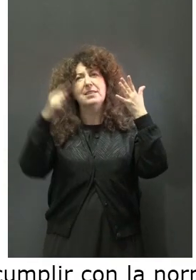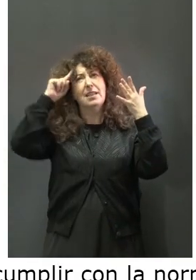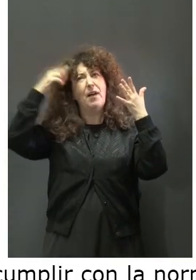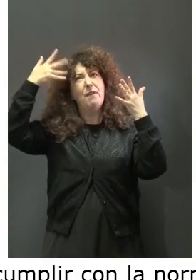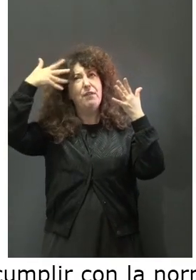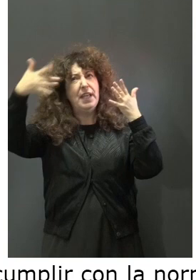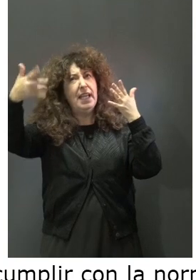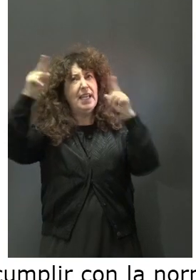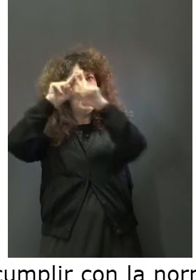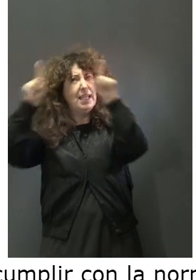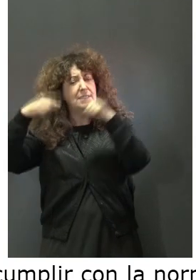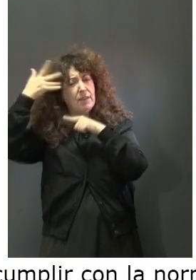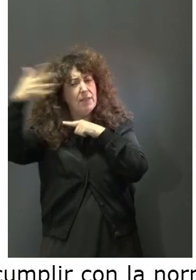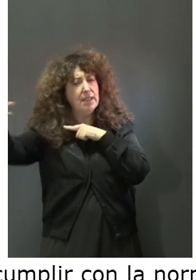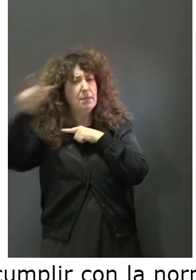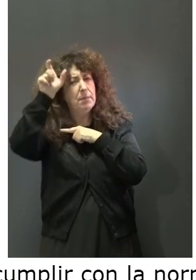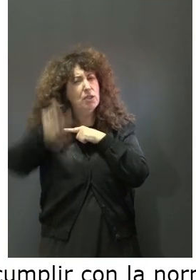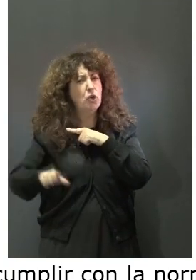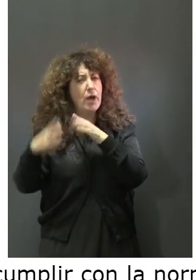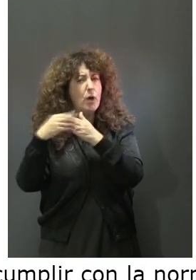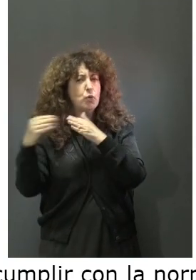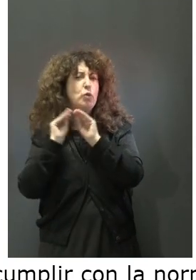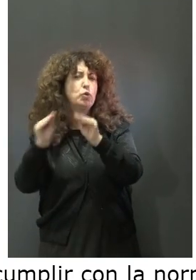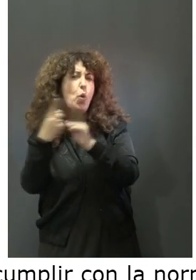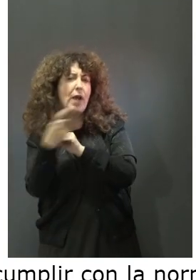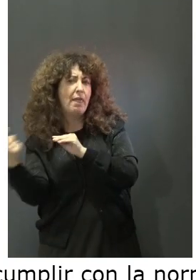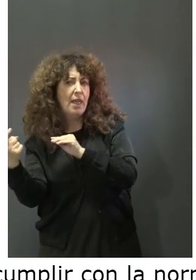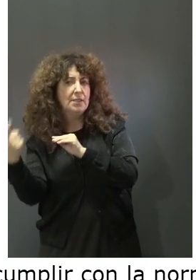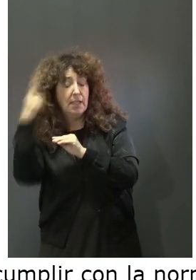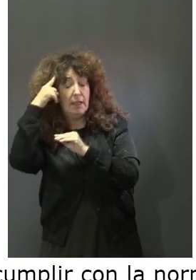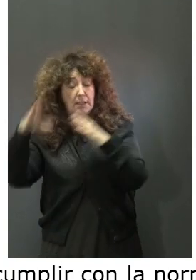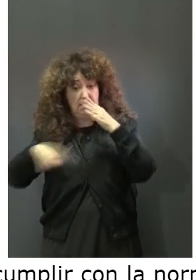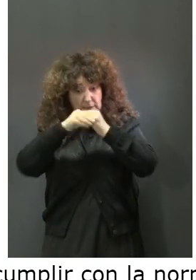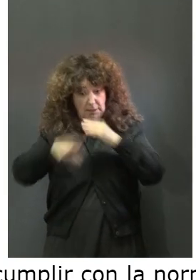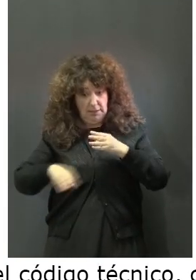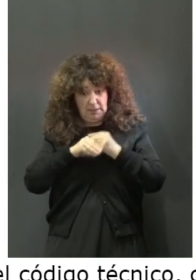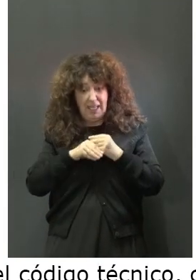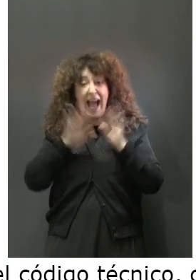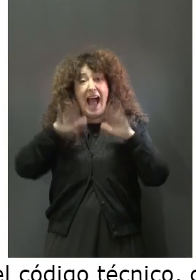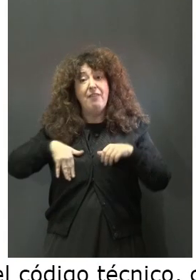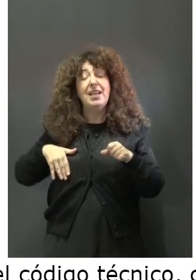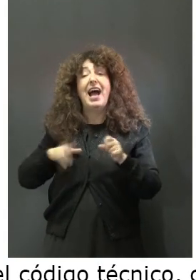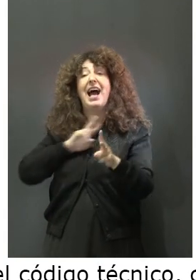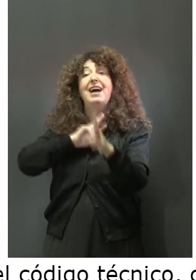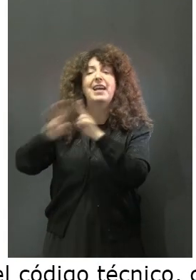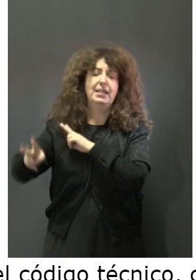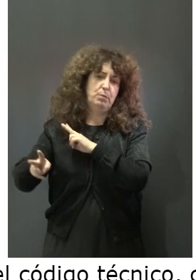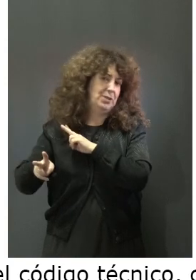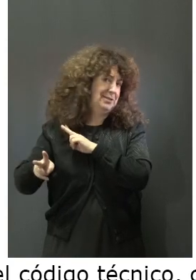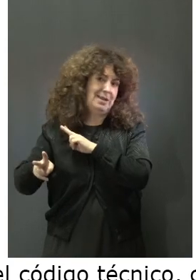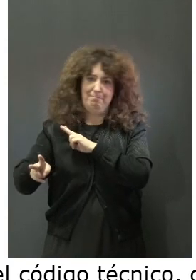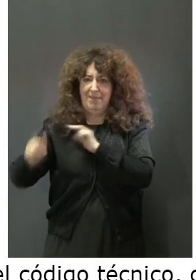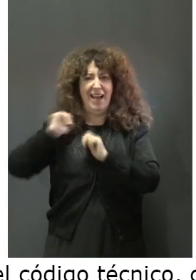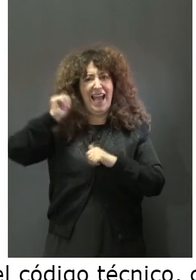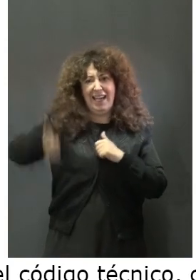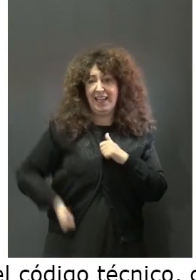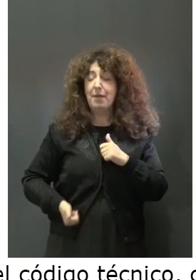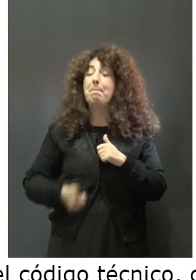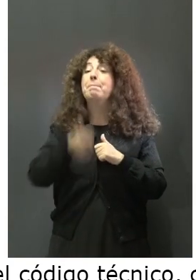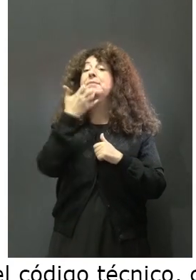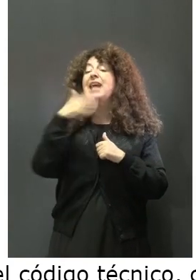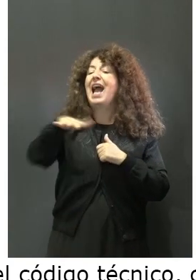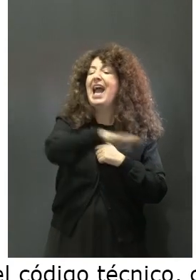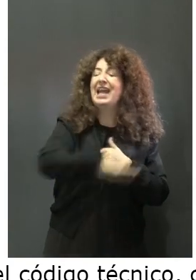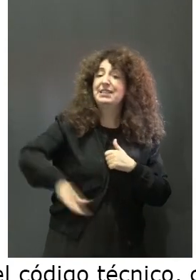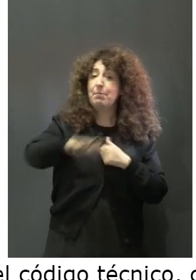las necesidades de todos estos usuarios, con lo cual nuestra respuesta puede ser más enriquecedora. Sobre todo cuando tenemos que proyectar un espacio público. Cuanto